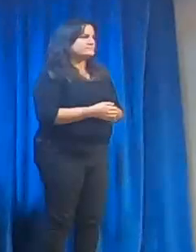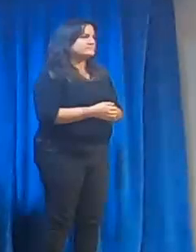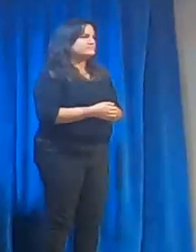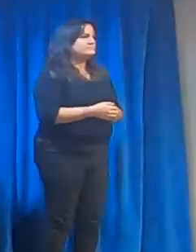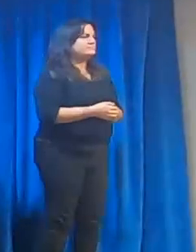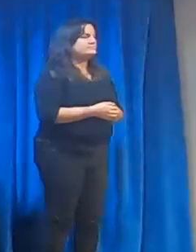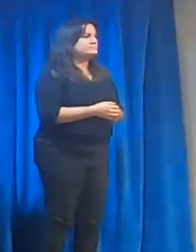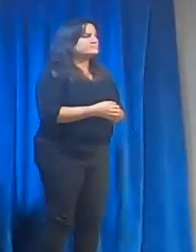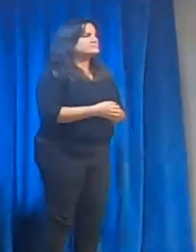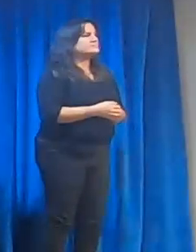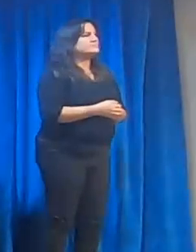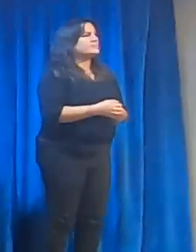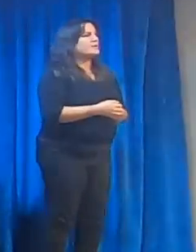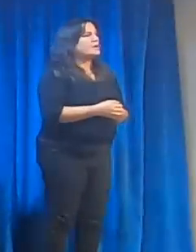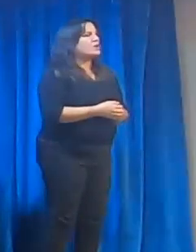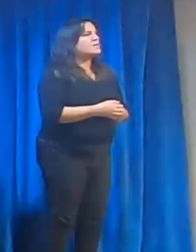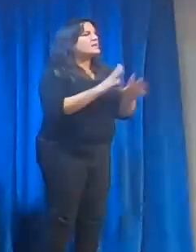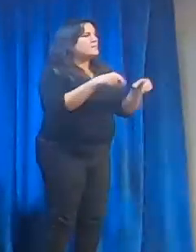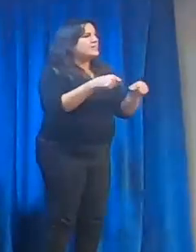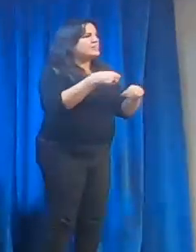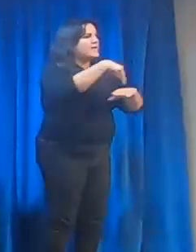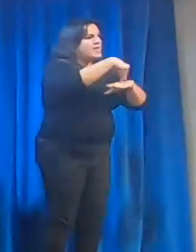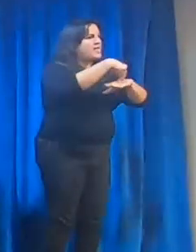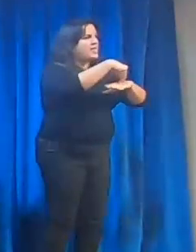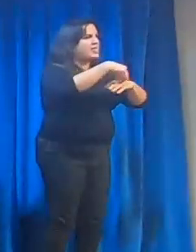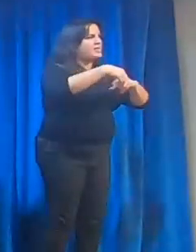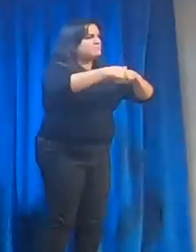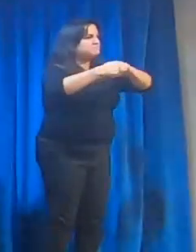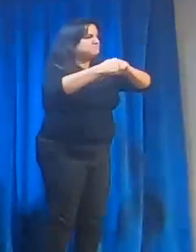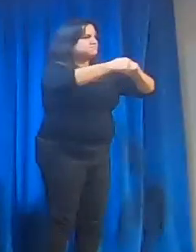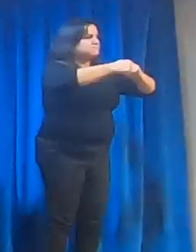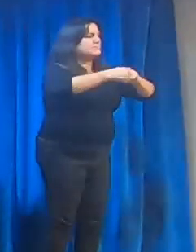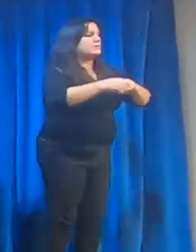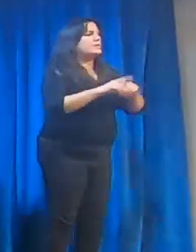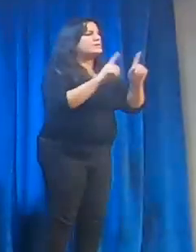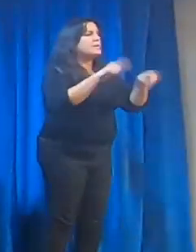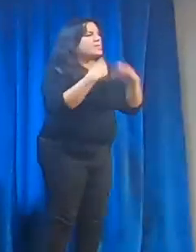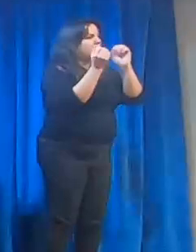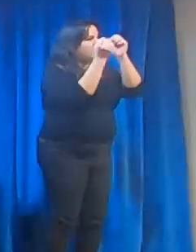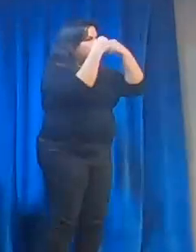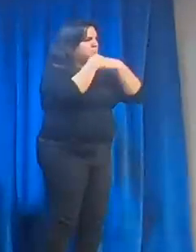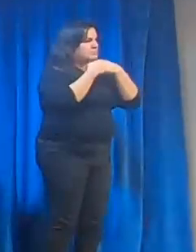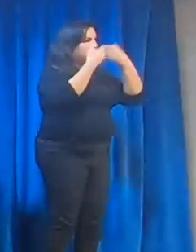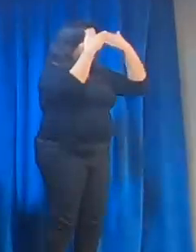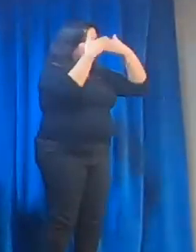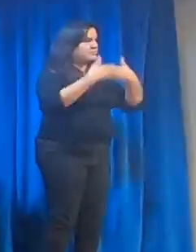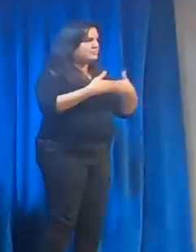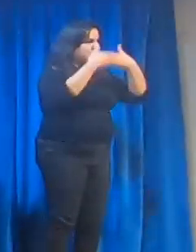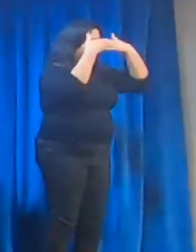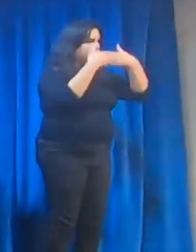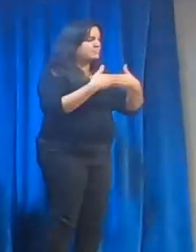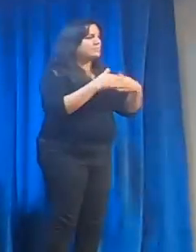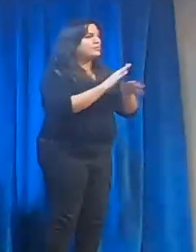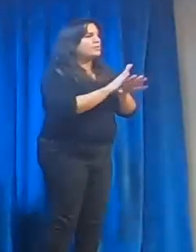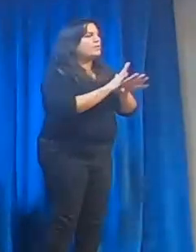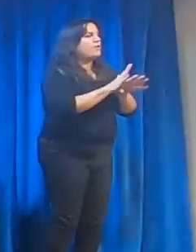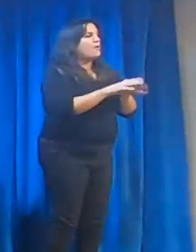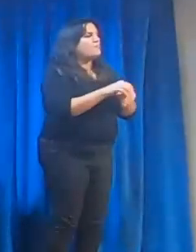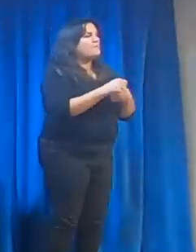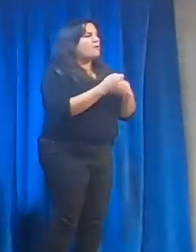sostén, donde se busca un desequilibrio, y los juegos de ocultamiento, ¿no? Que cuando se tapa el rostro, acá está, acá no está, bueno.